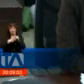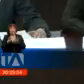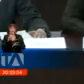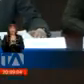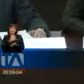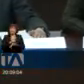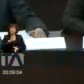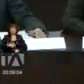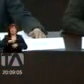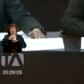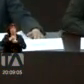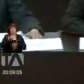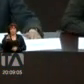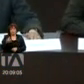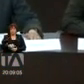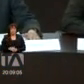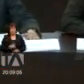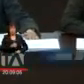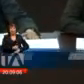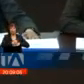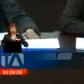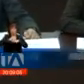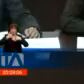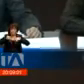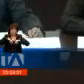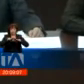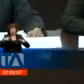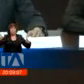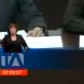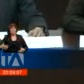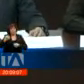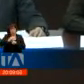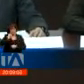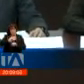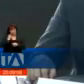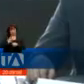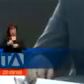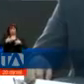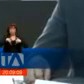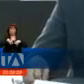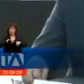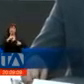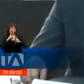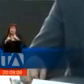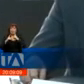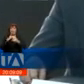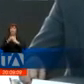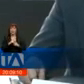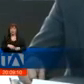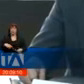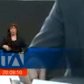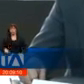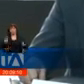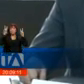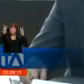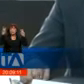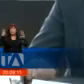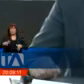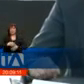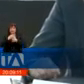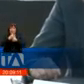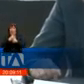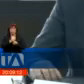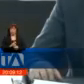miedo. Las autoridades mantendrán una mesa de trabajo como esta para desarrollar políticas de seguridad. El primer avance se dará en